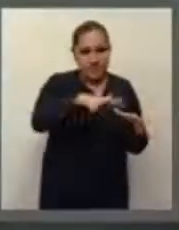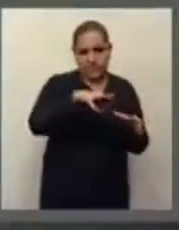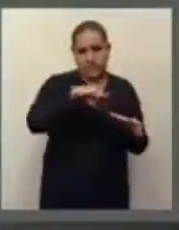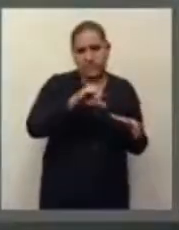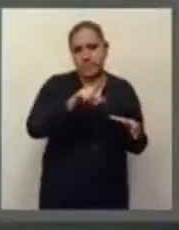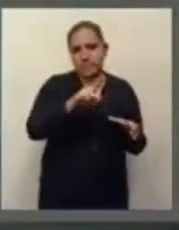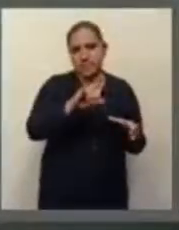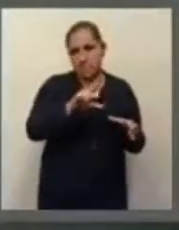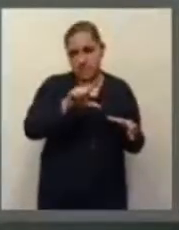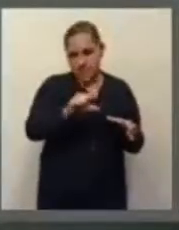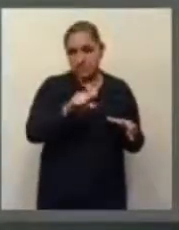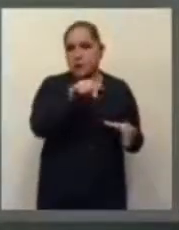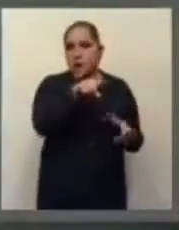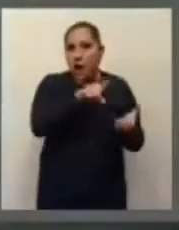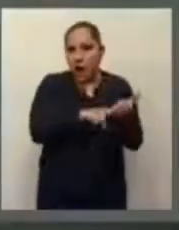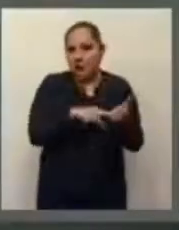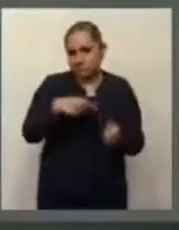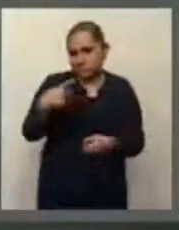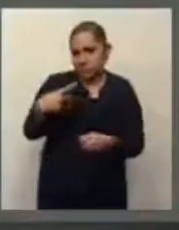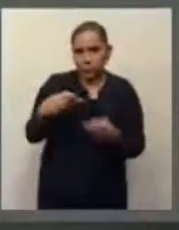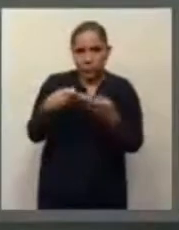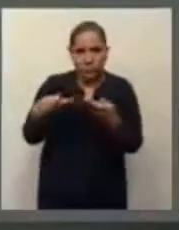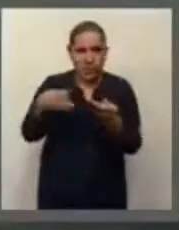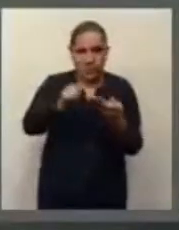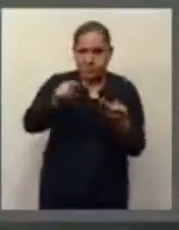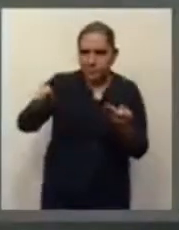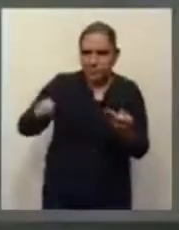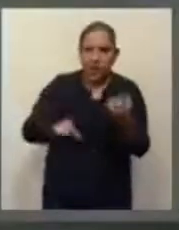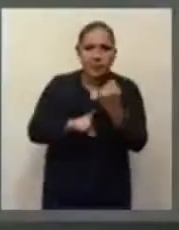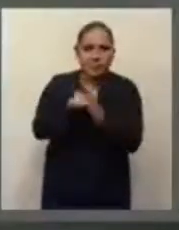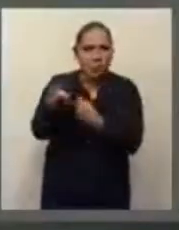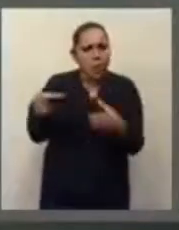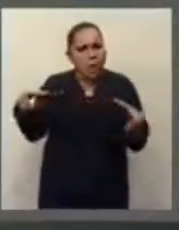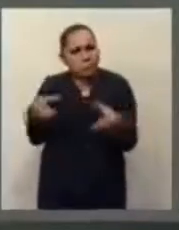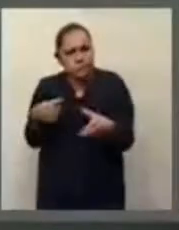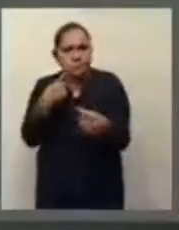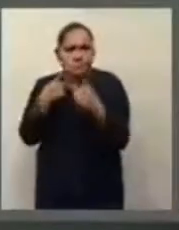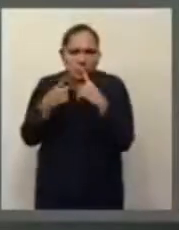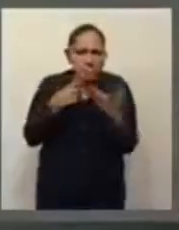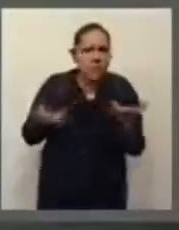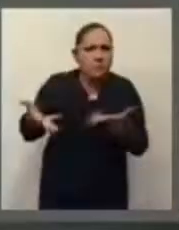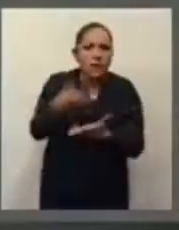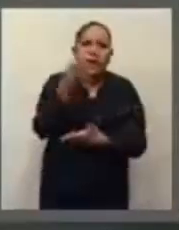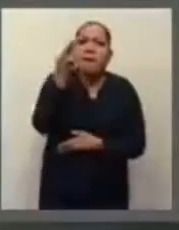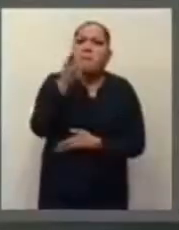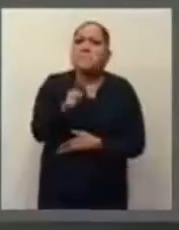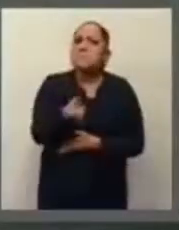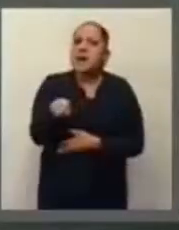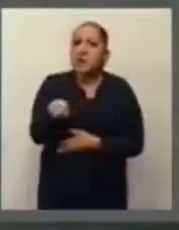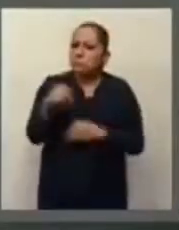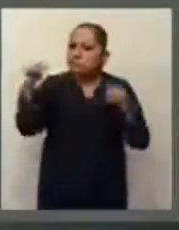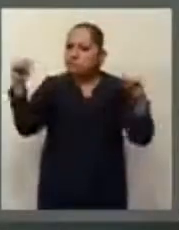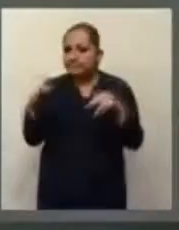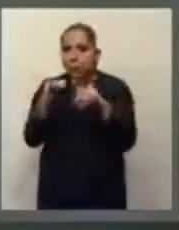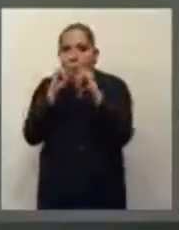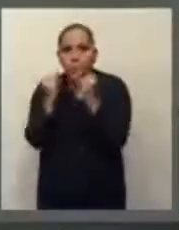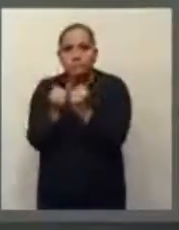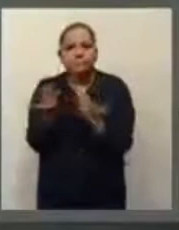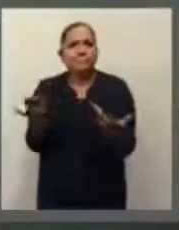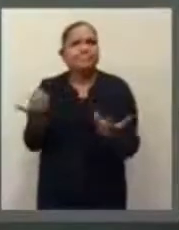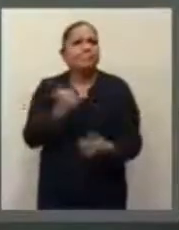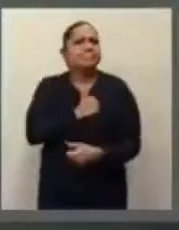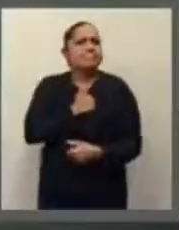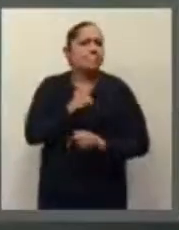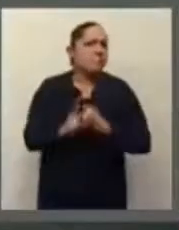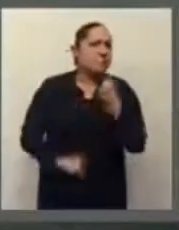afecta directamente sus tierras. Sin embargo, esta asamblea se vio manchada por la violencia policial. Luis